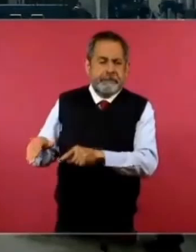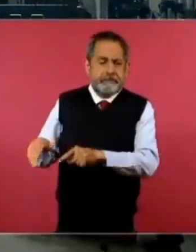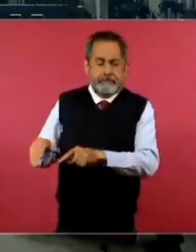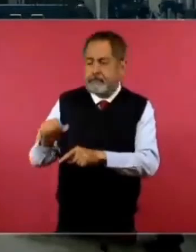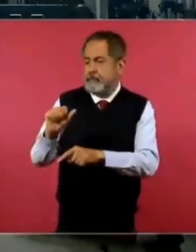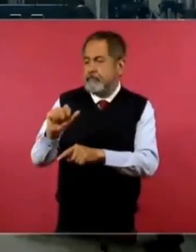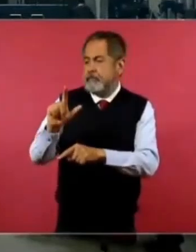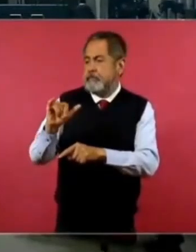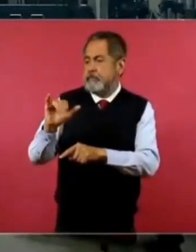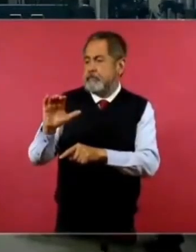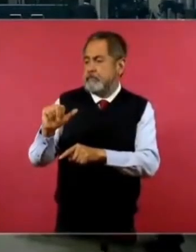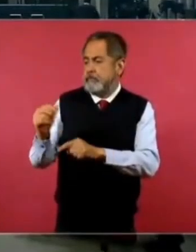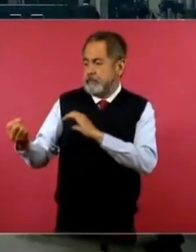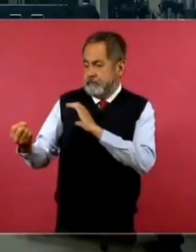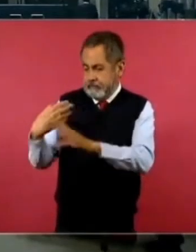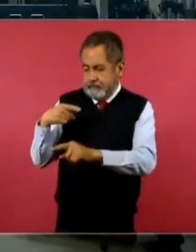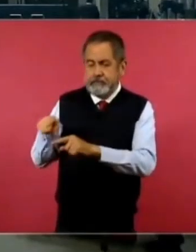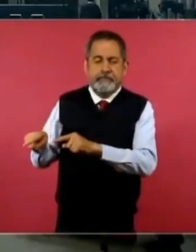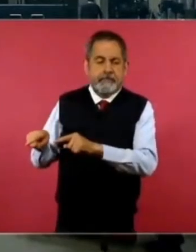Alicia